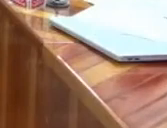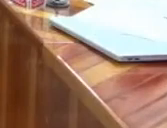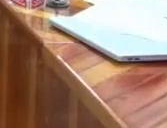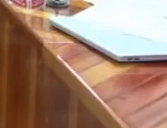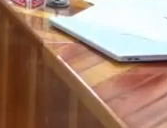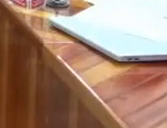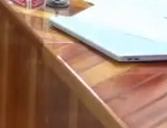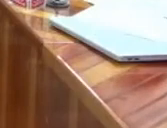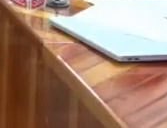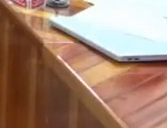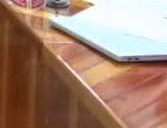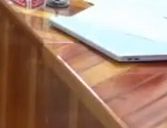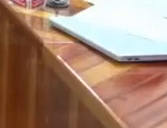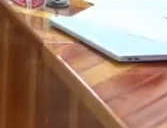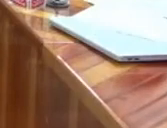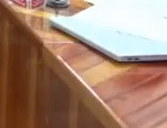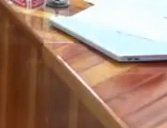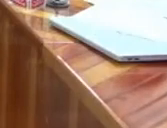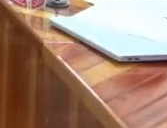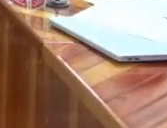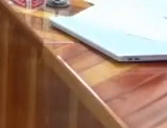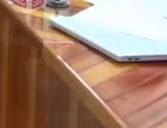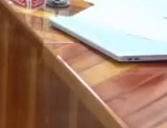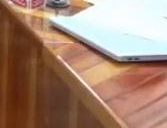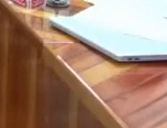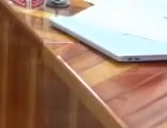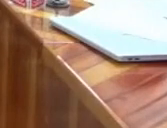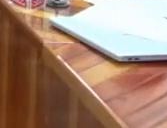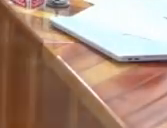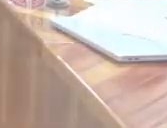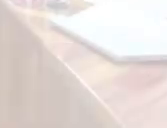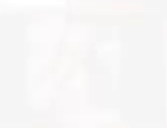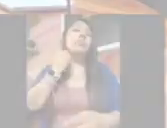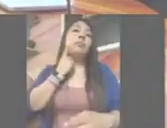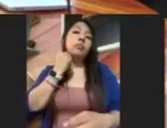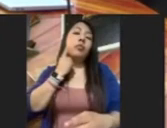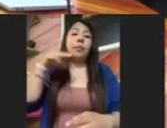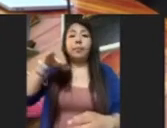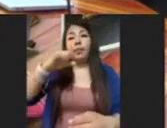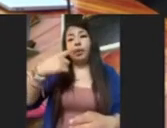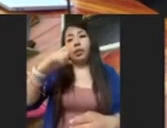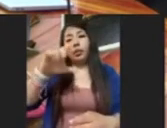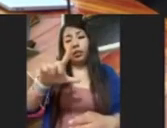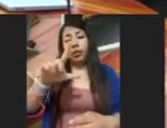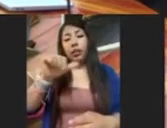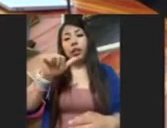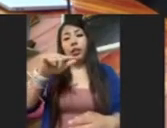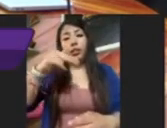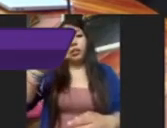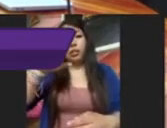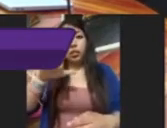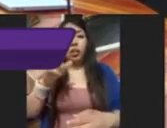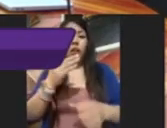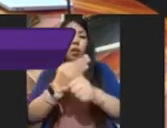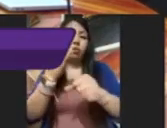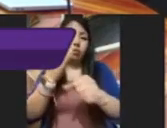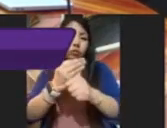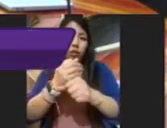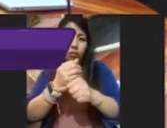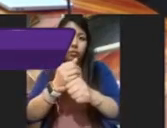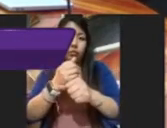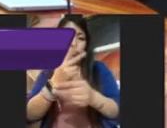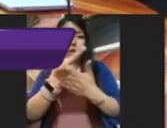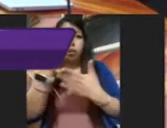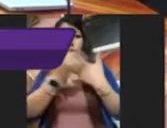acciones es que los próximos comicios sean los más incluyentes de la historia del Estado el acuerdo que hoy se pone a consideración da respuesta